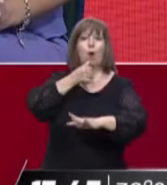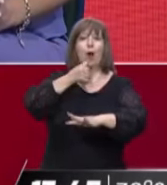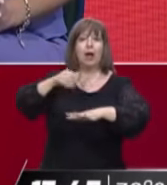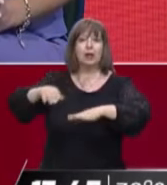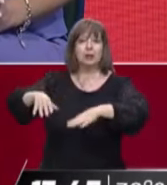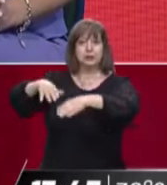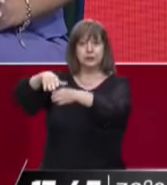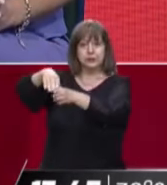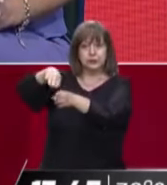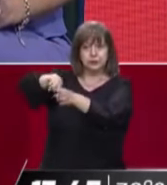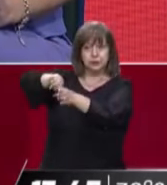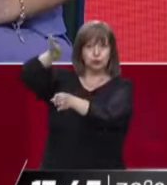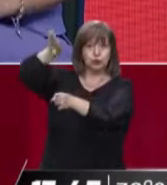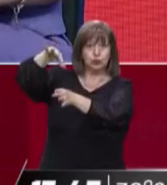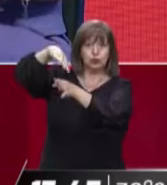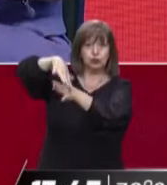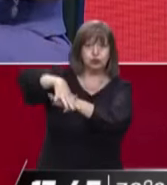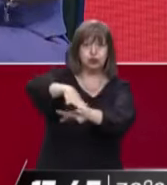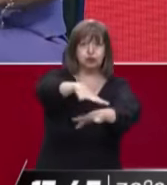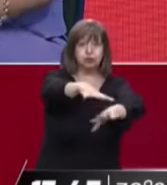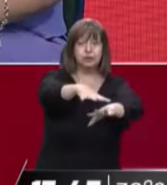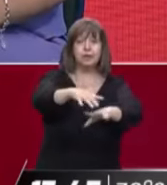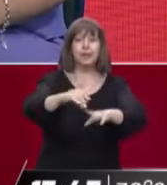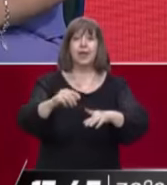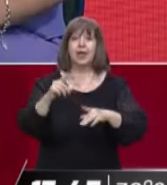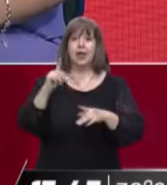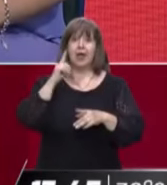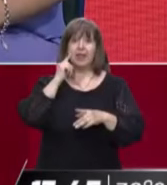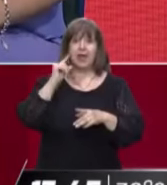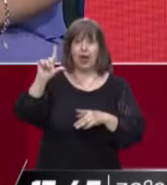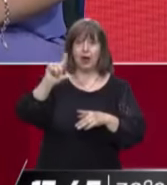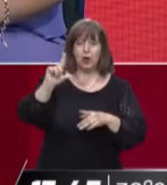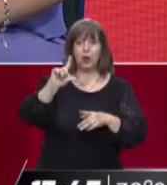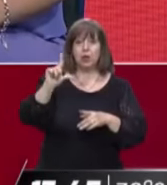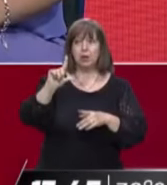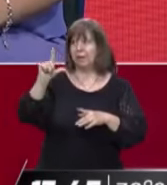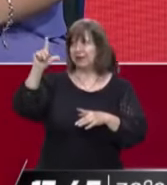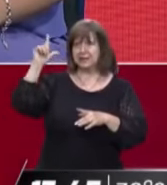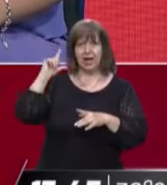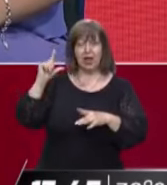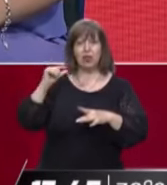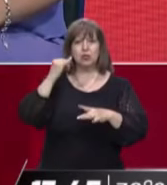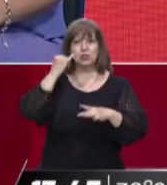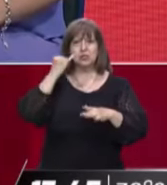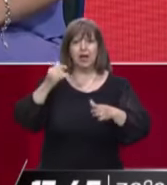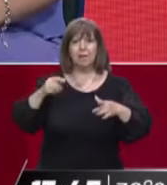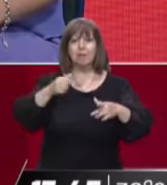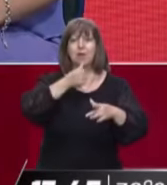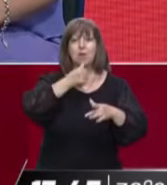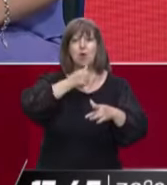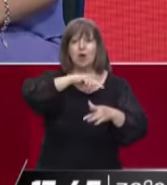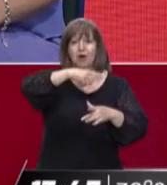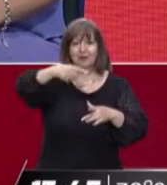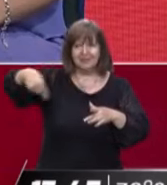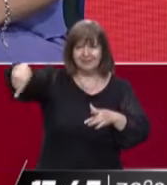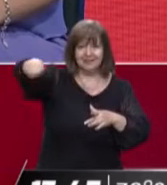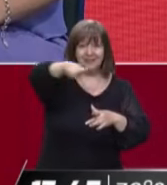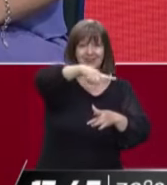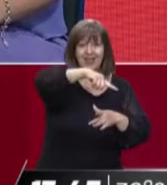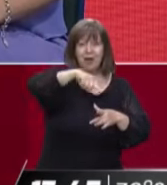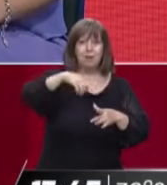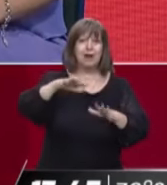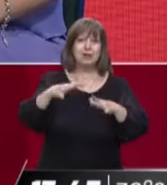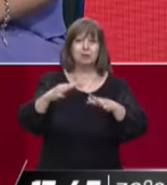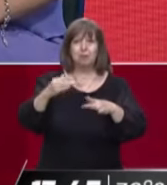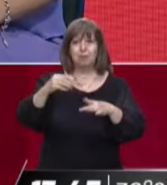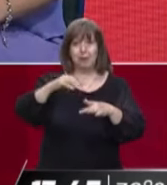potrerillos el día lunes dimos la noticia de que el Dick había alcanzado su pico alto su pico máximo de nivel que esto no ocurría hace 15